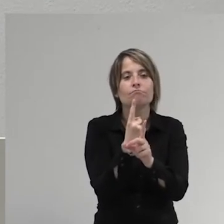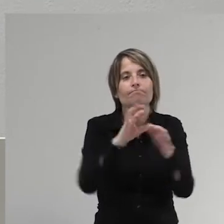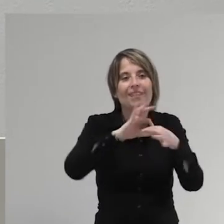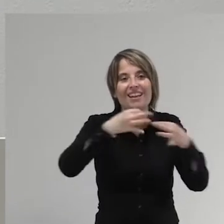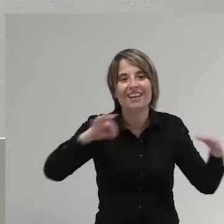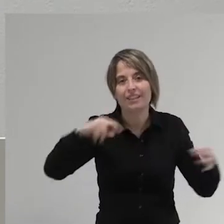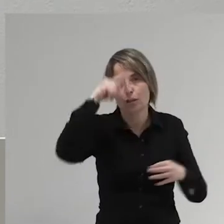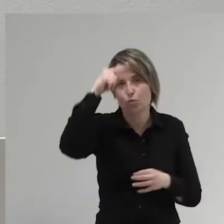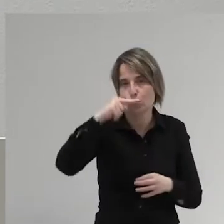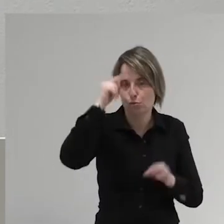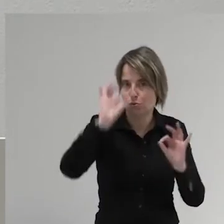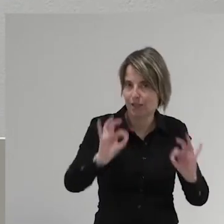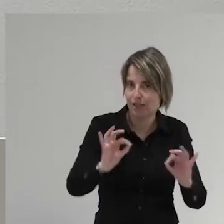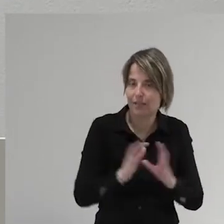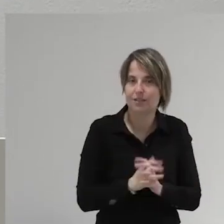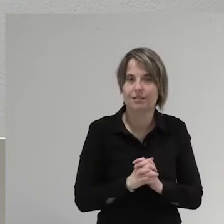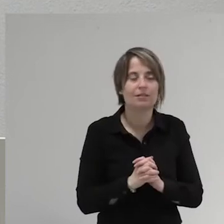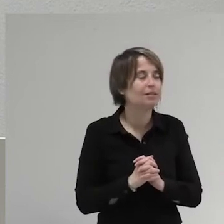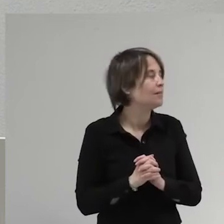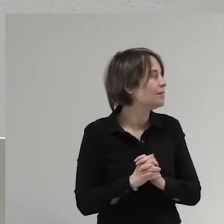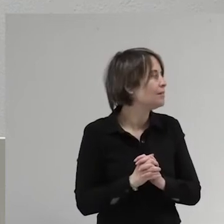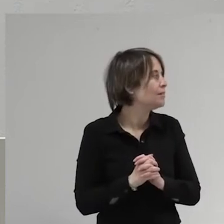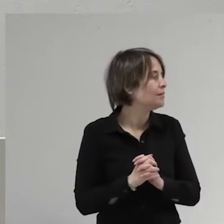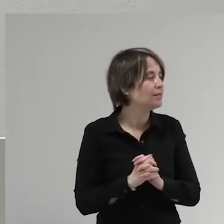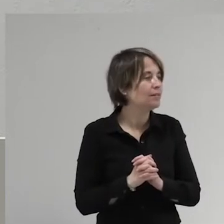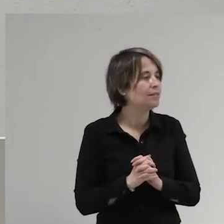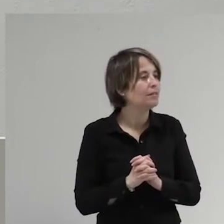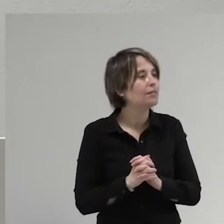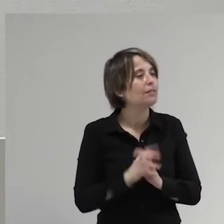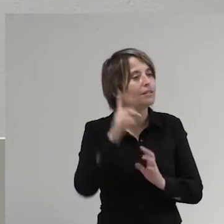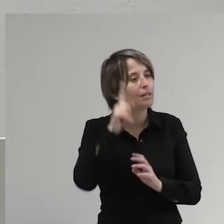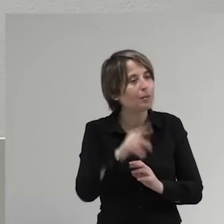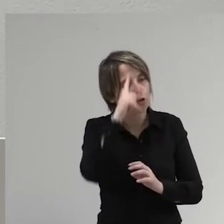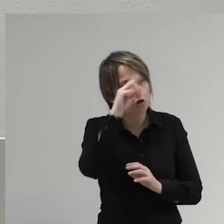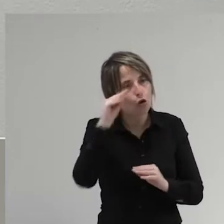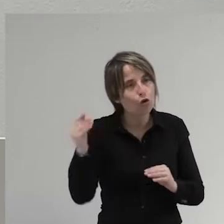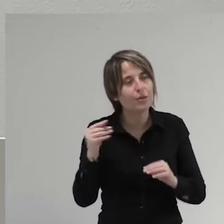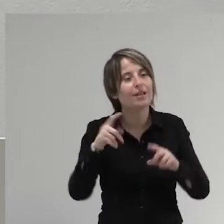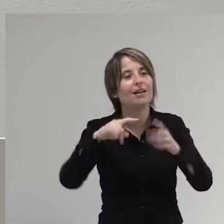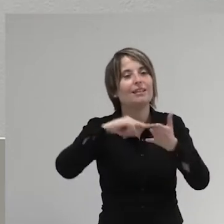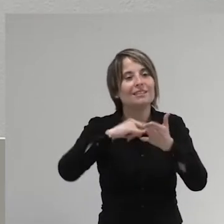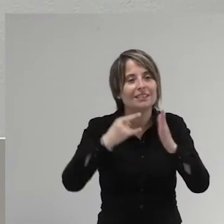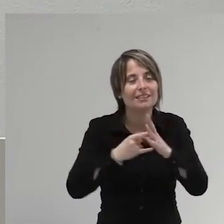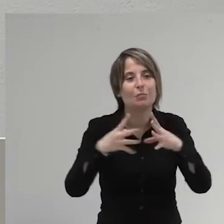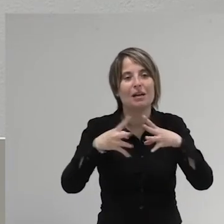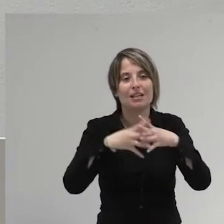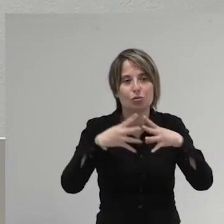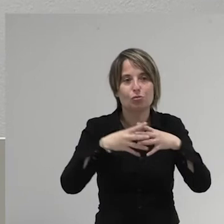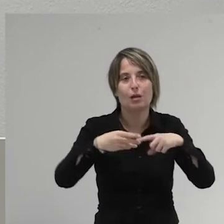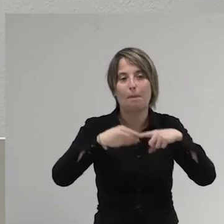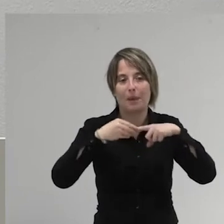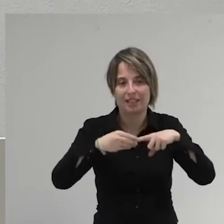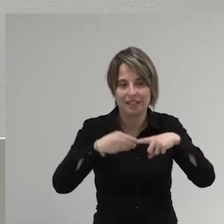interculturales, para hablar en plata en realidad, y obviar el carácter estructural y materialista del racismo,